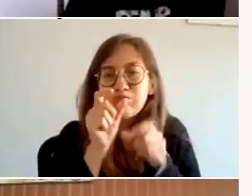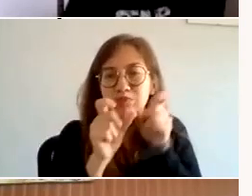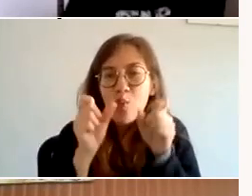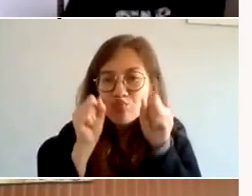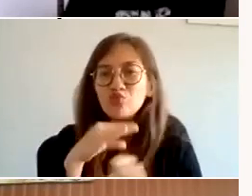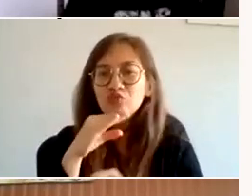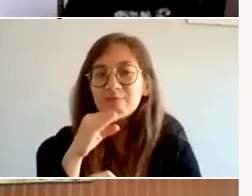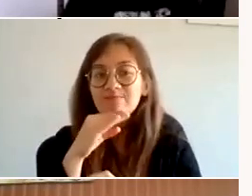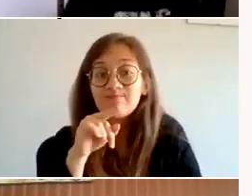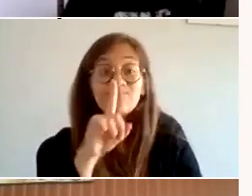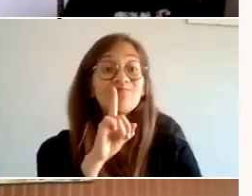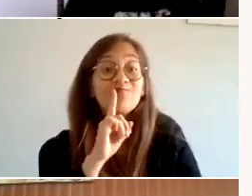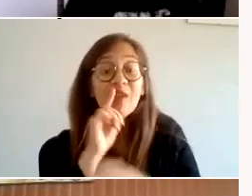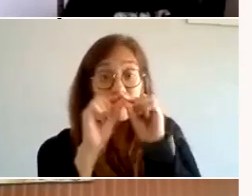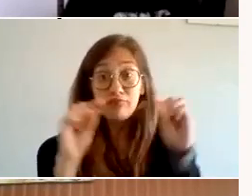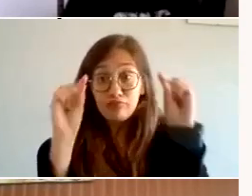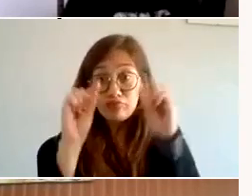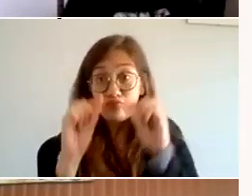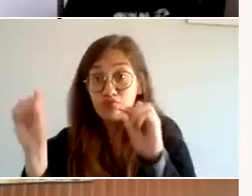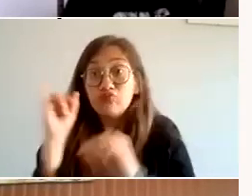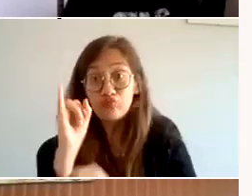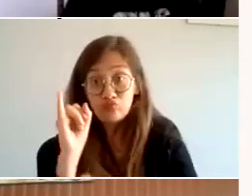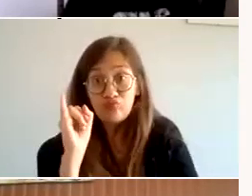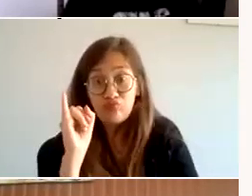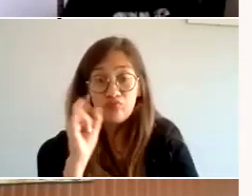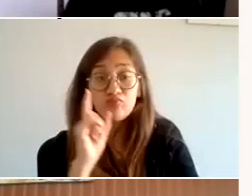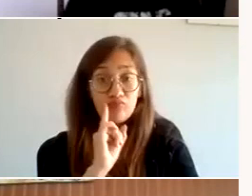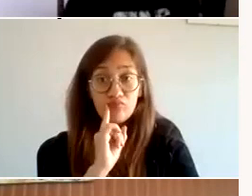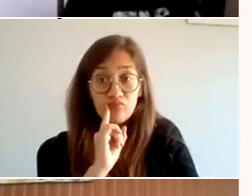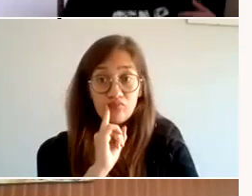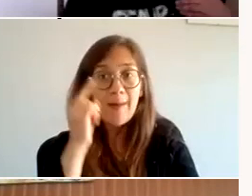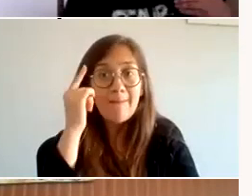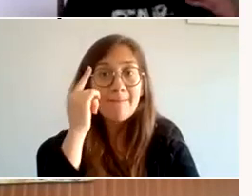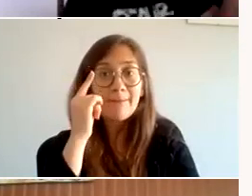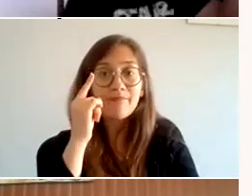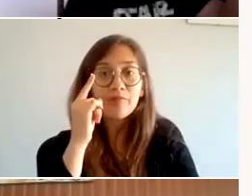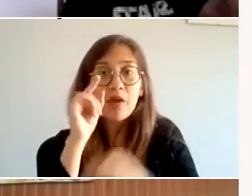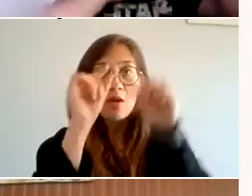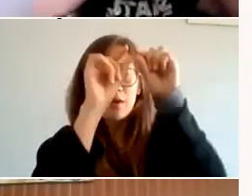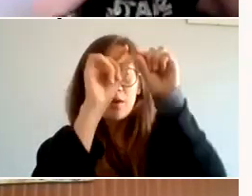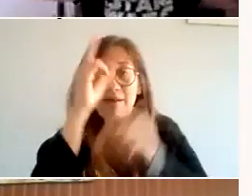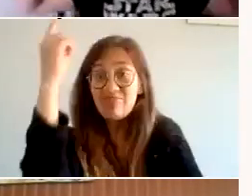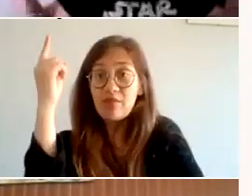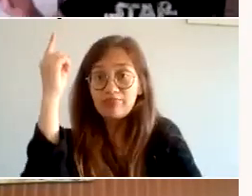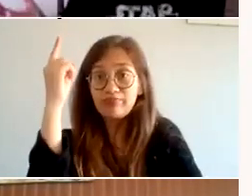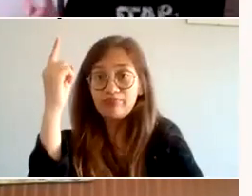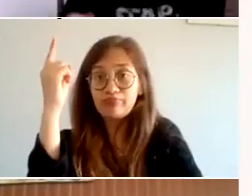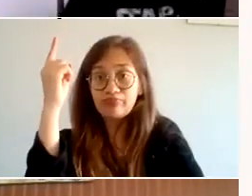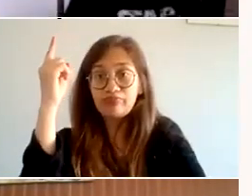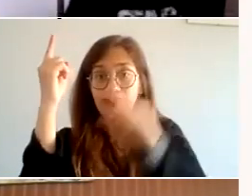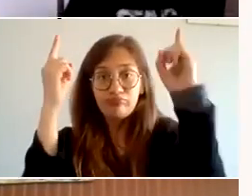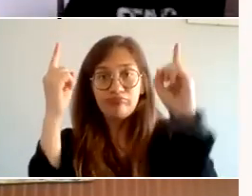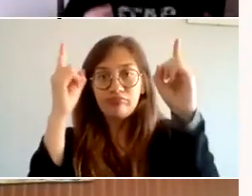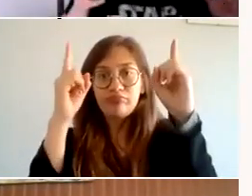cable. Está añadida a un cable que se las conecta de una u otra manera a Internet, a la gran red global,